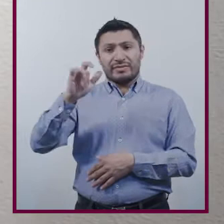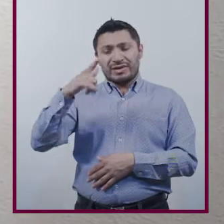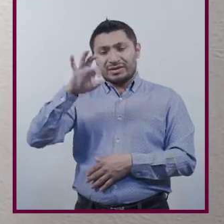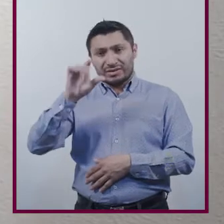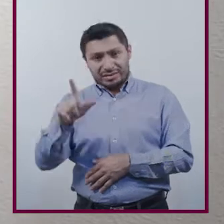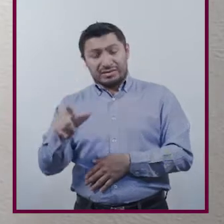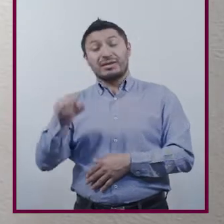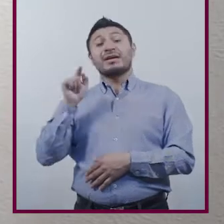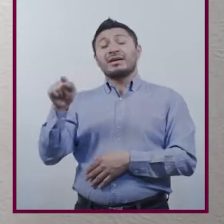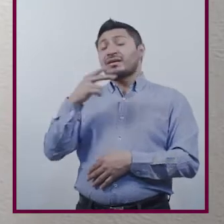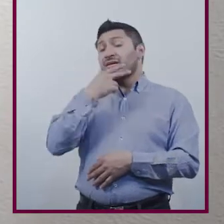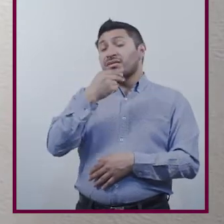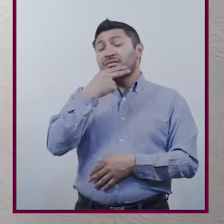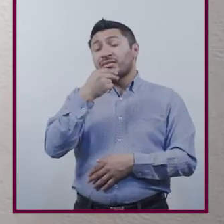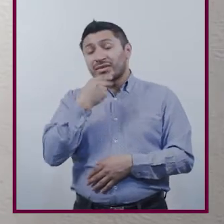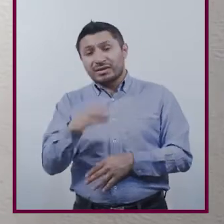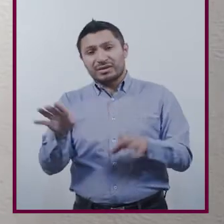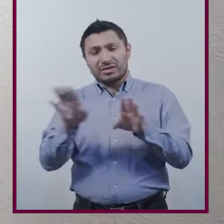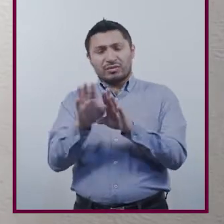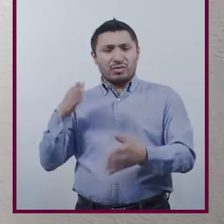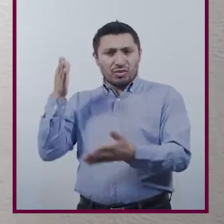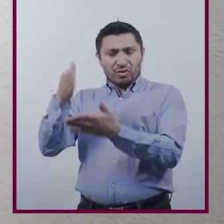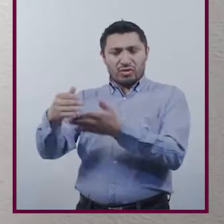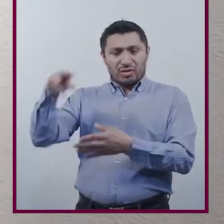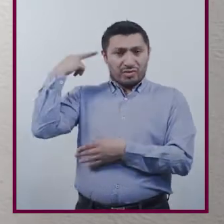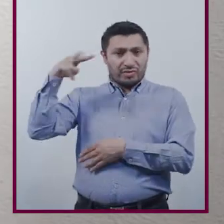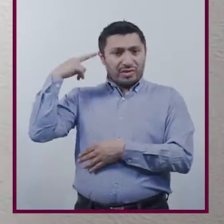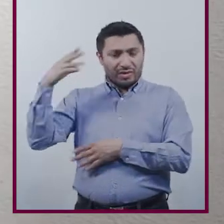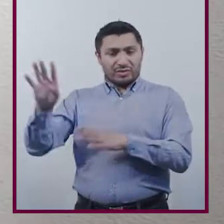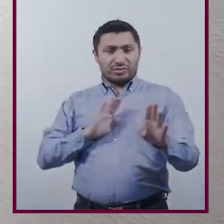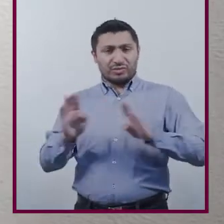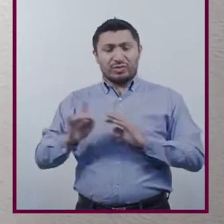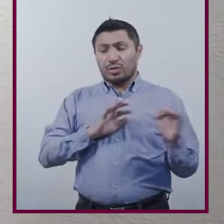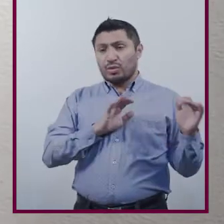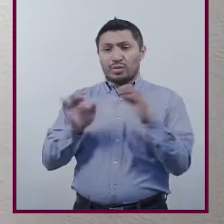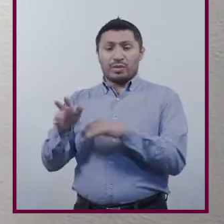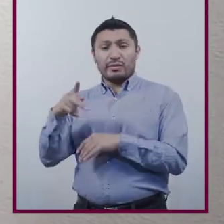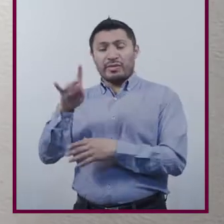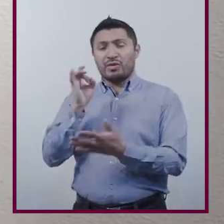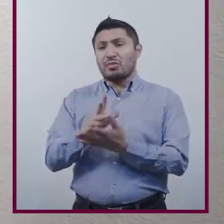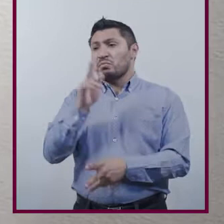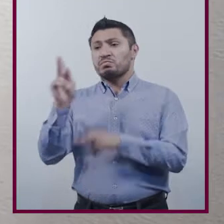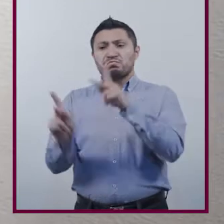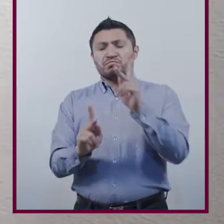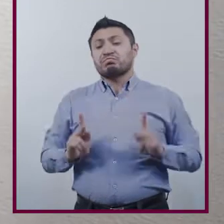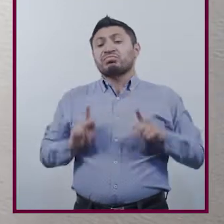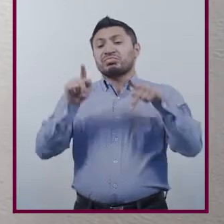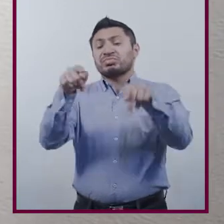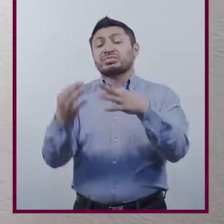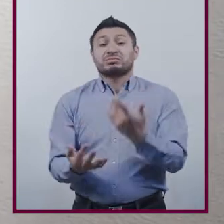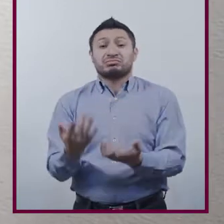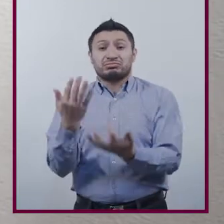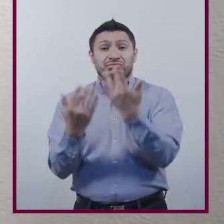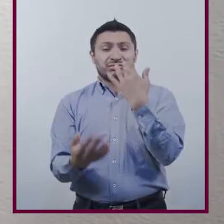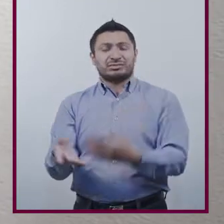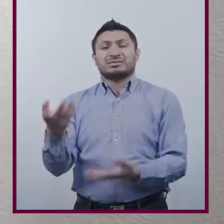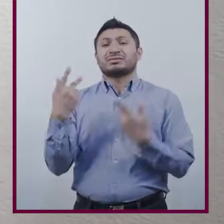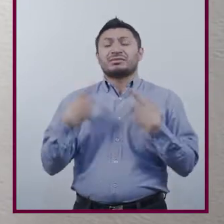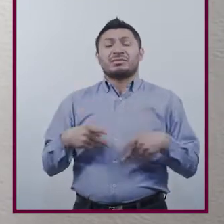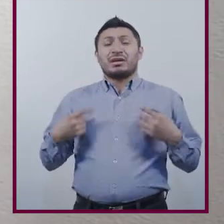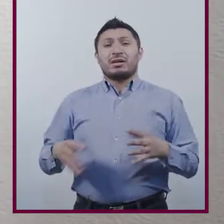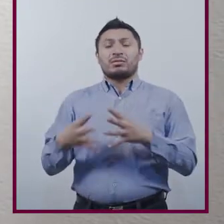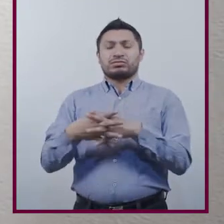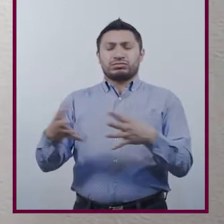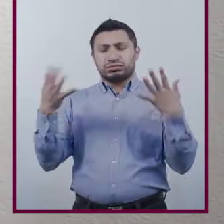Juárez, Miramón se dirigió a Veracruz con su ejército, pero solamente encontró pueblos y puentes quemados, así como una tropa acalorada